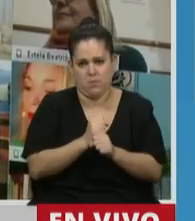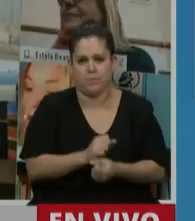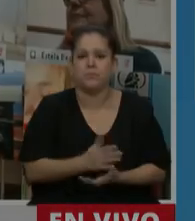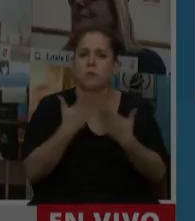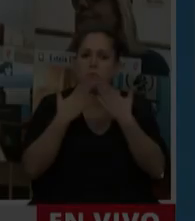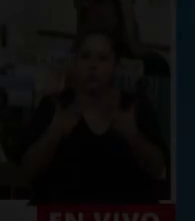Gracias, diputado.